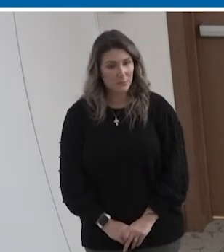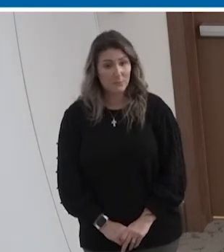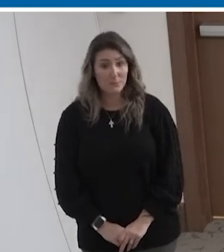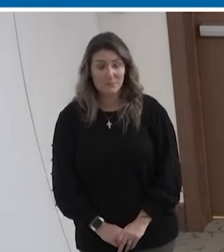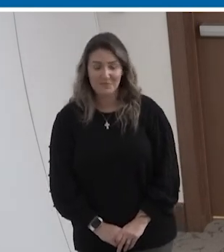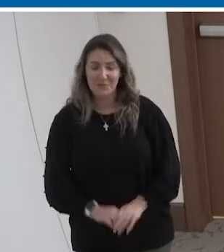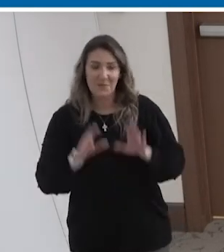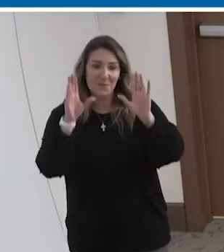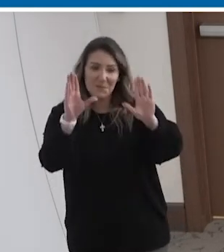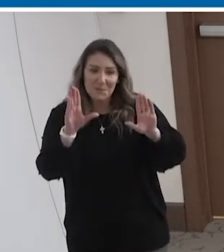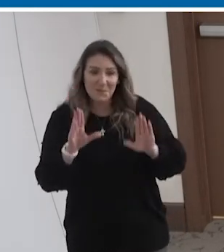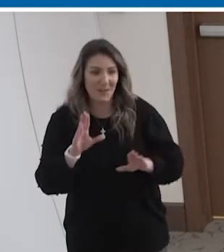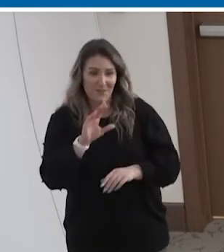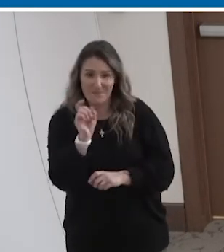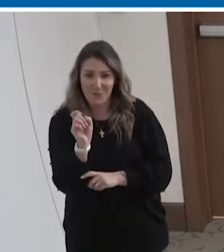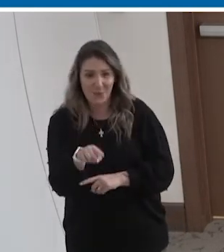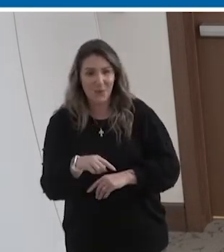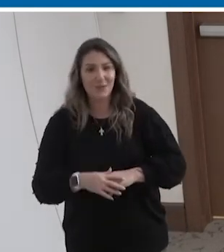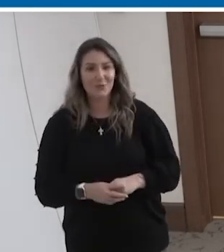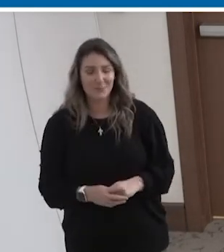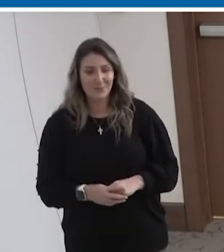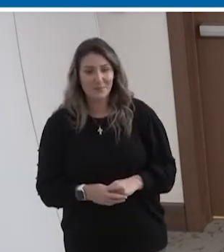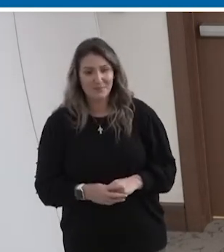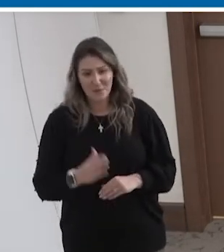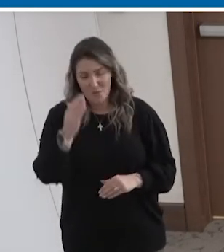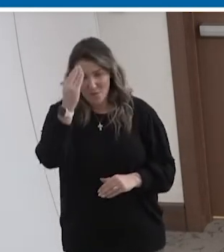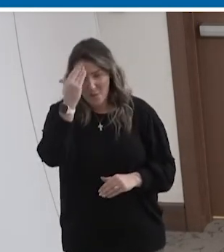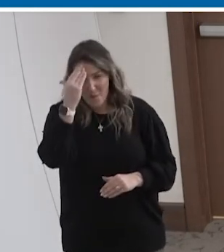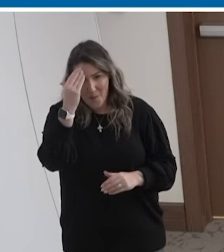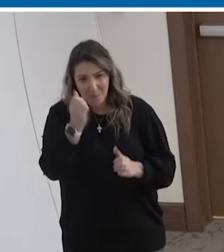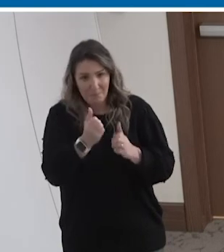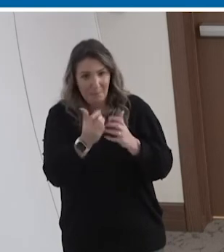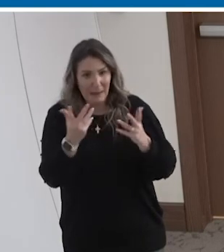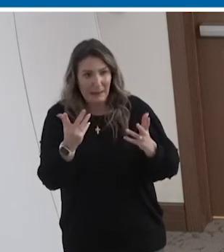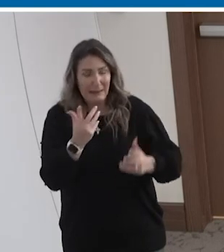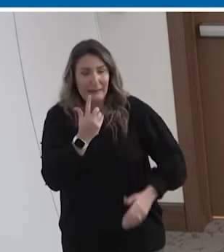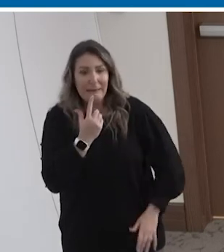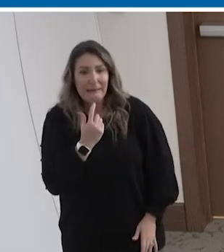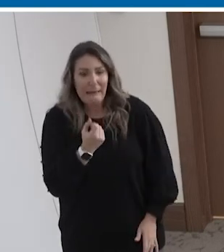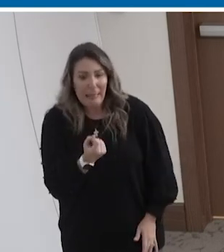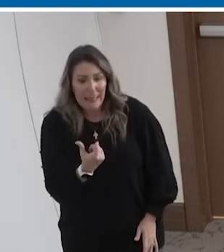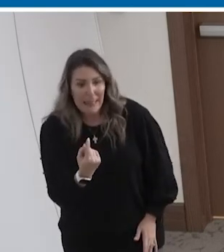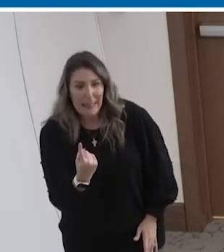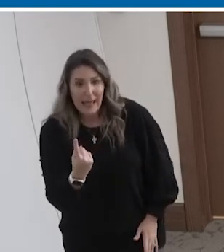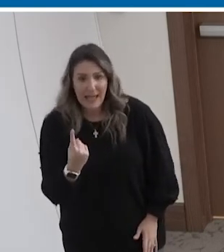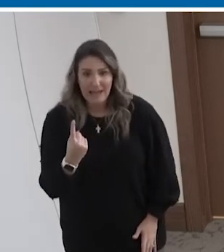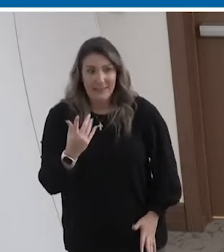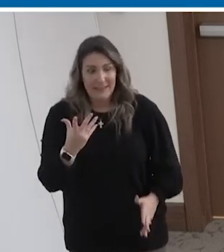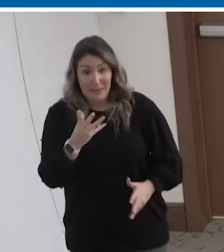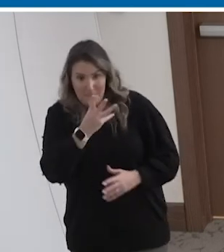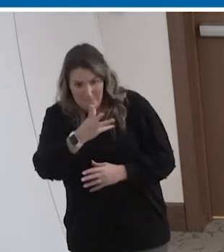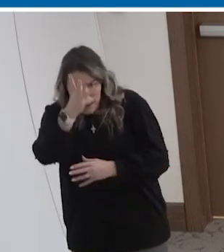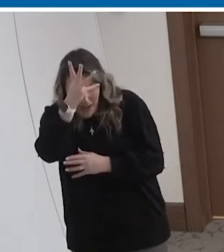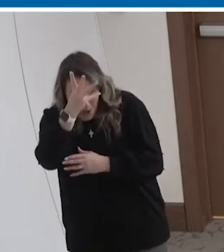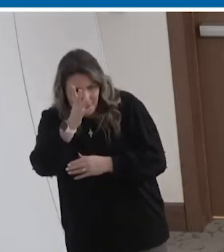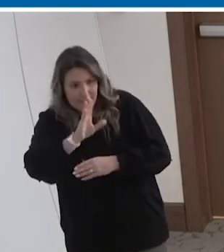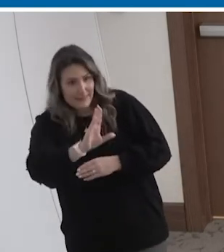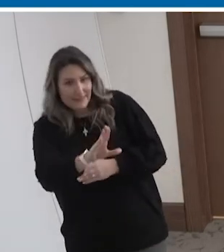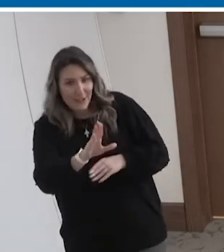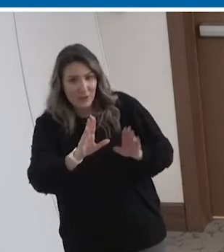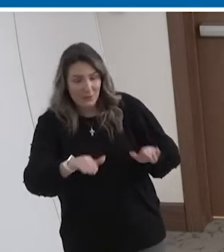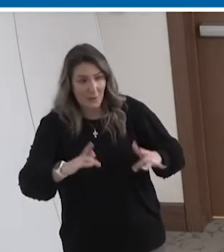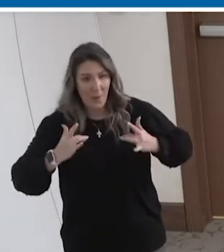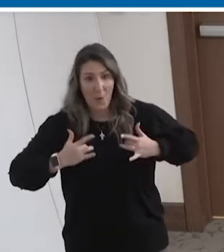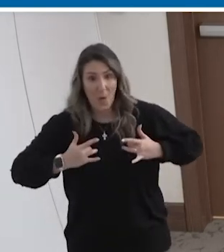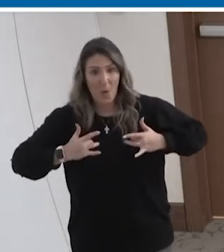That's a great question. And we know that many 11-year-old parents of 11-year-olds are now really